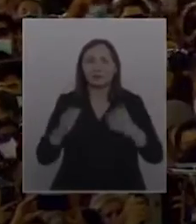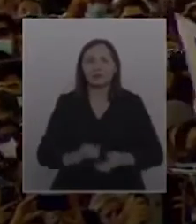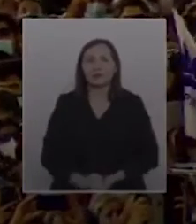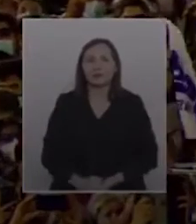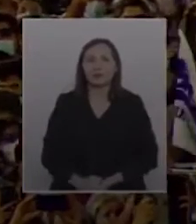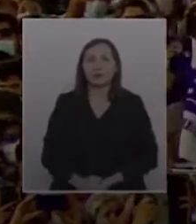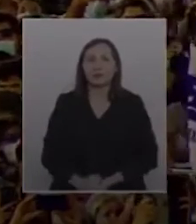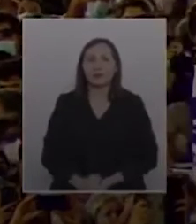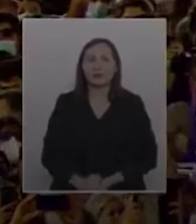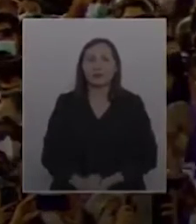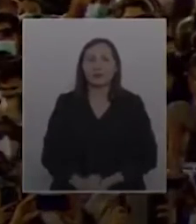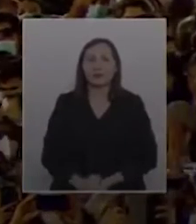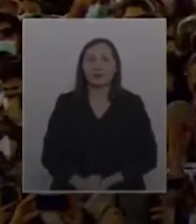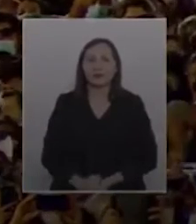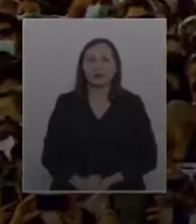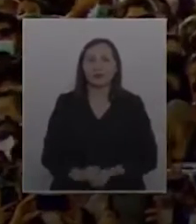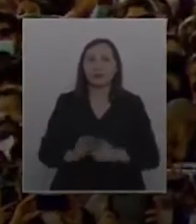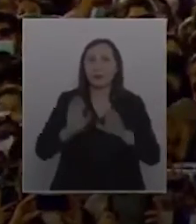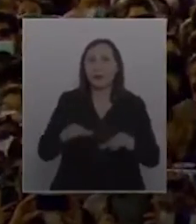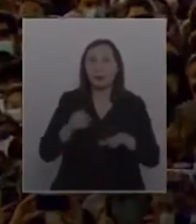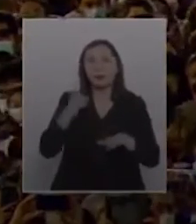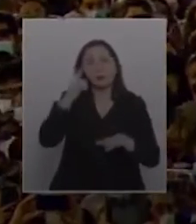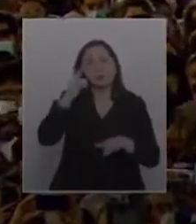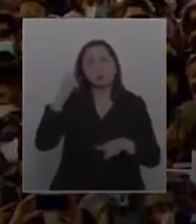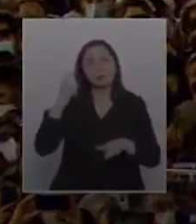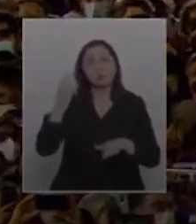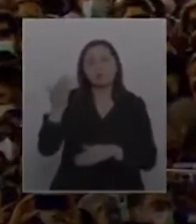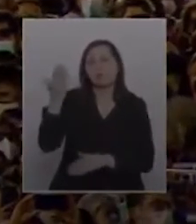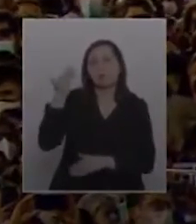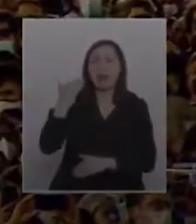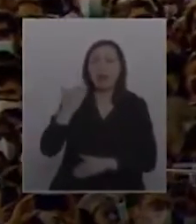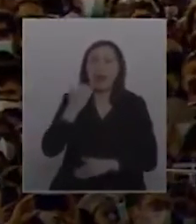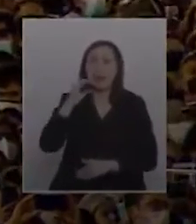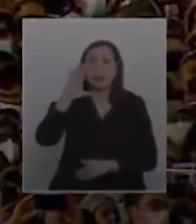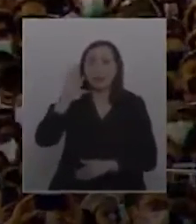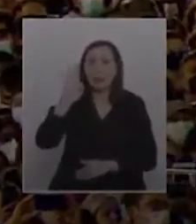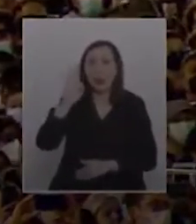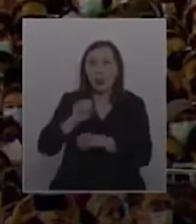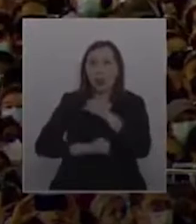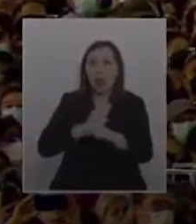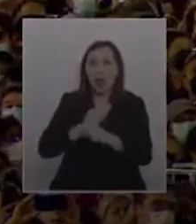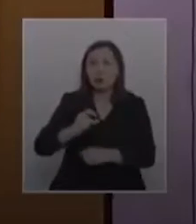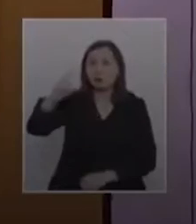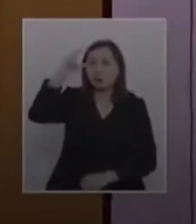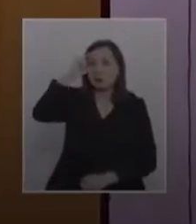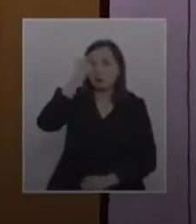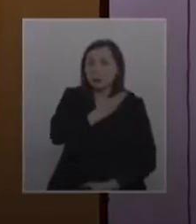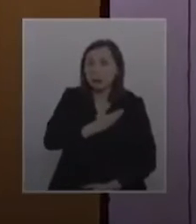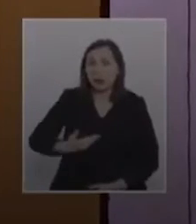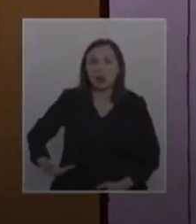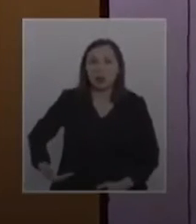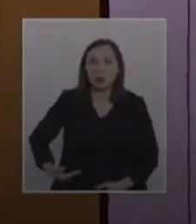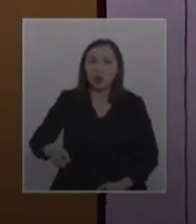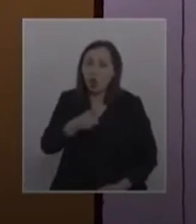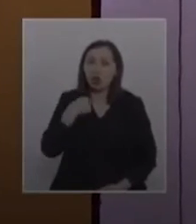pública visitó la zona de la araucanía para empezar a generar los diálogos evidentemente no es